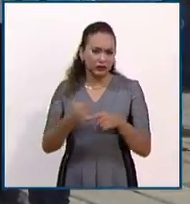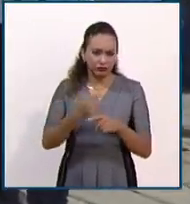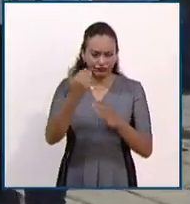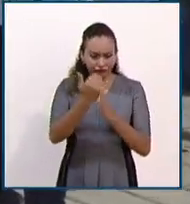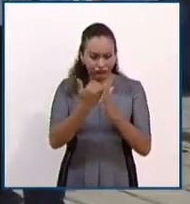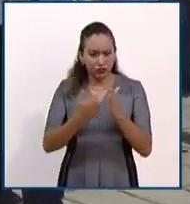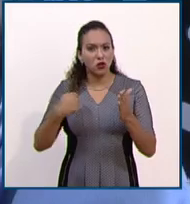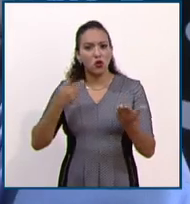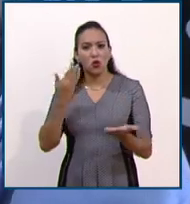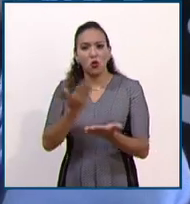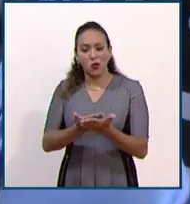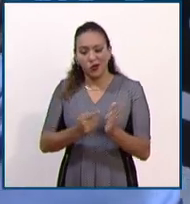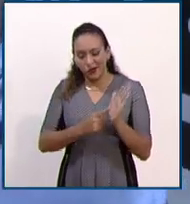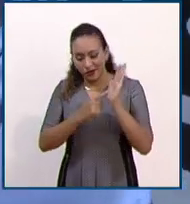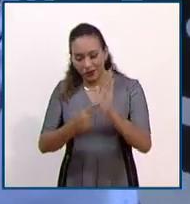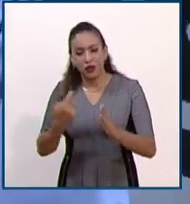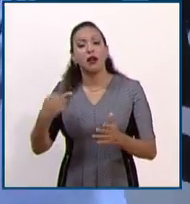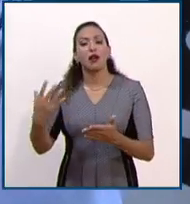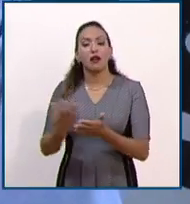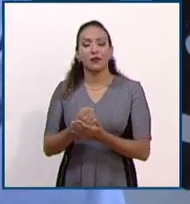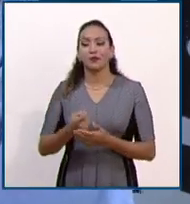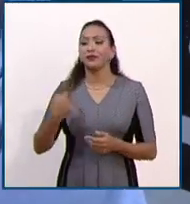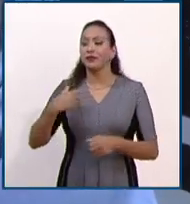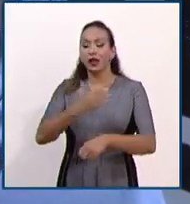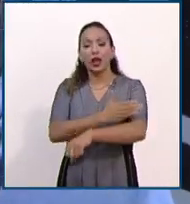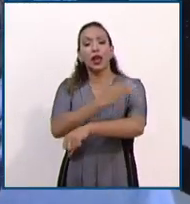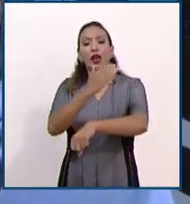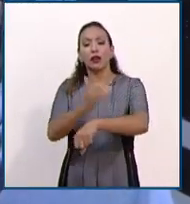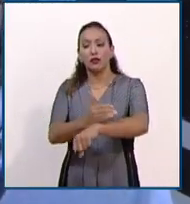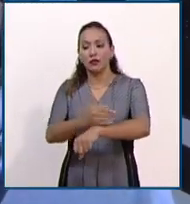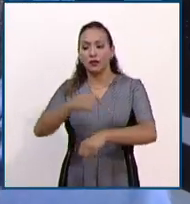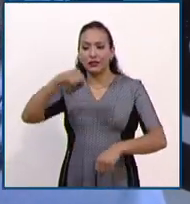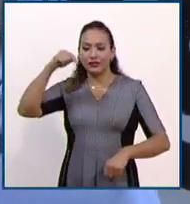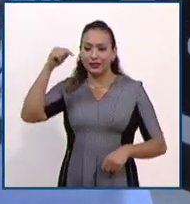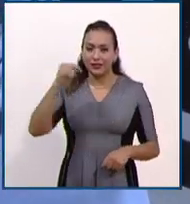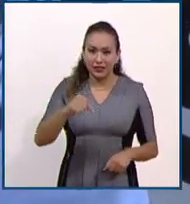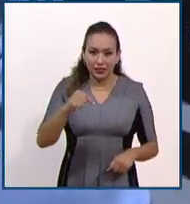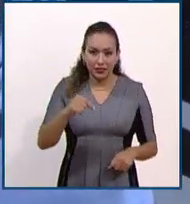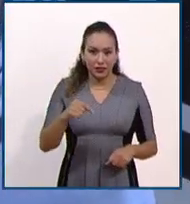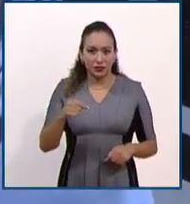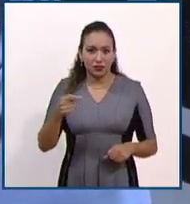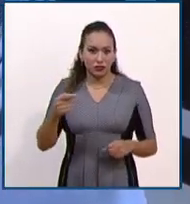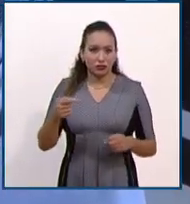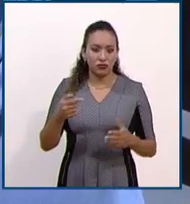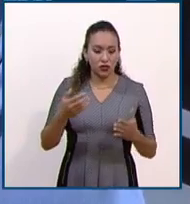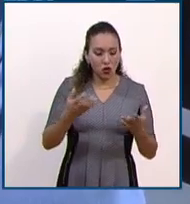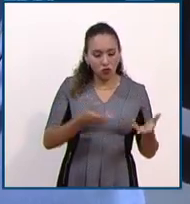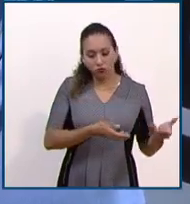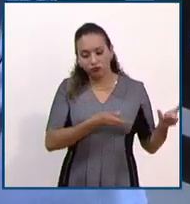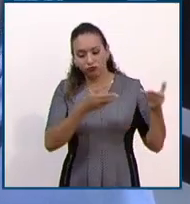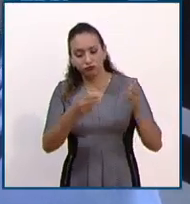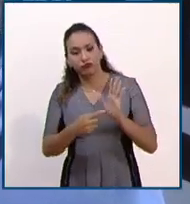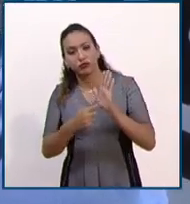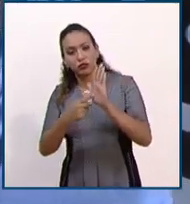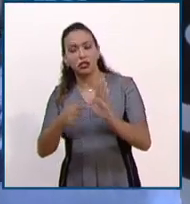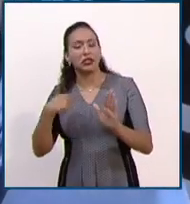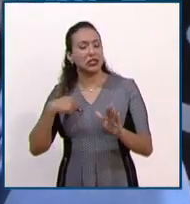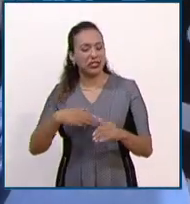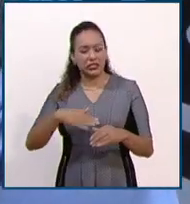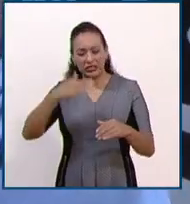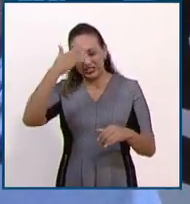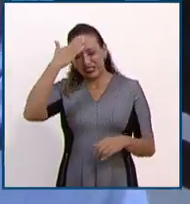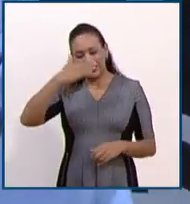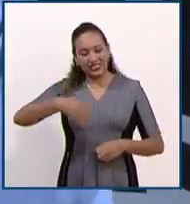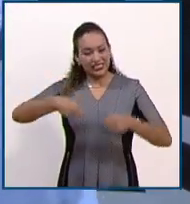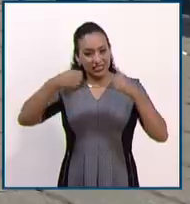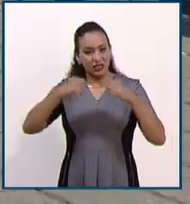por forma y fondo. Nosotros vamos a acompañar estos recursos que se van a interponer y yo tengo mucha confianza que se